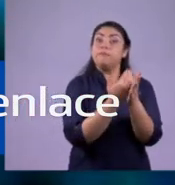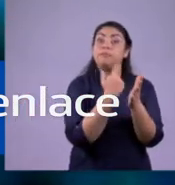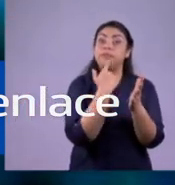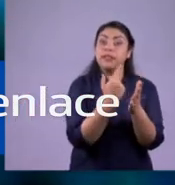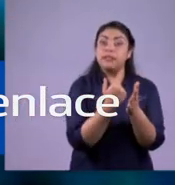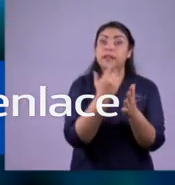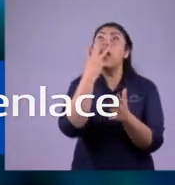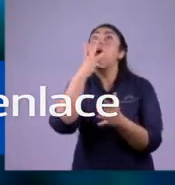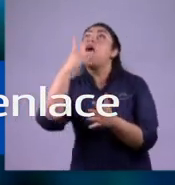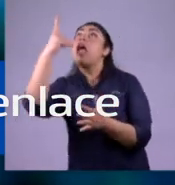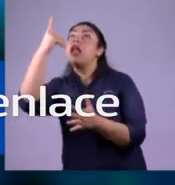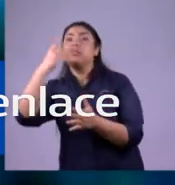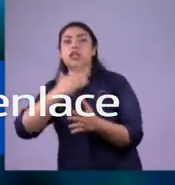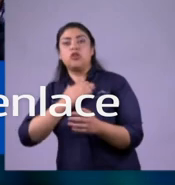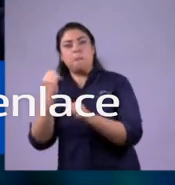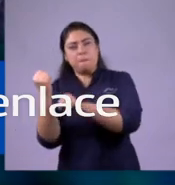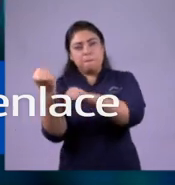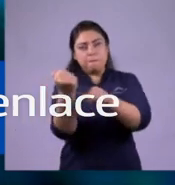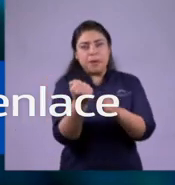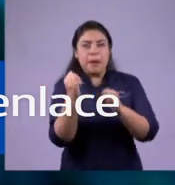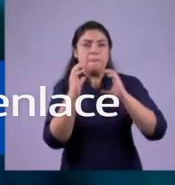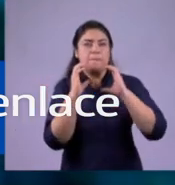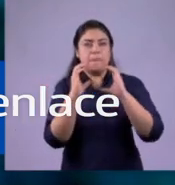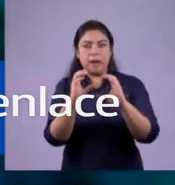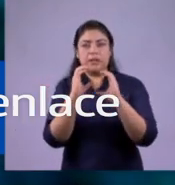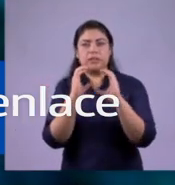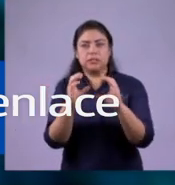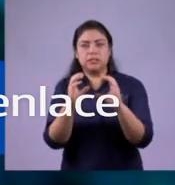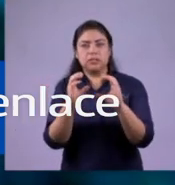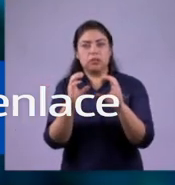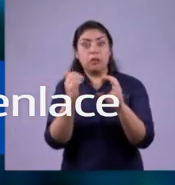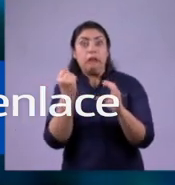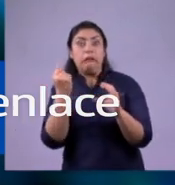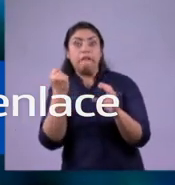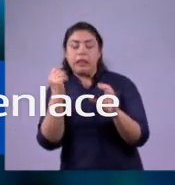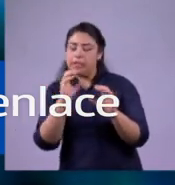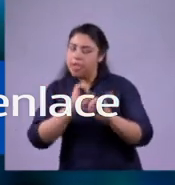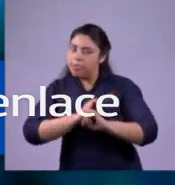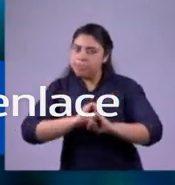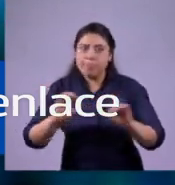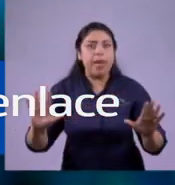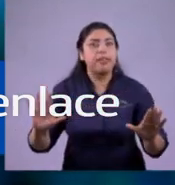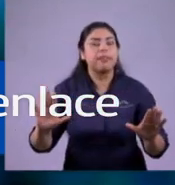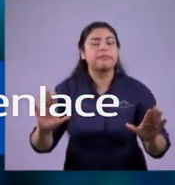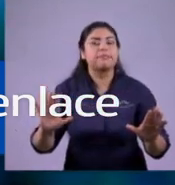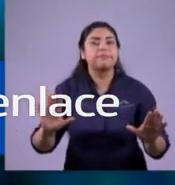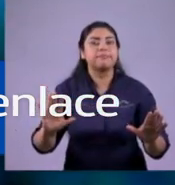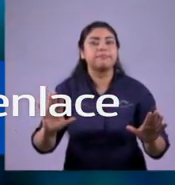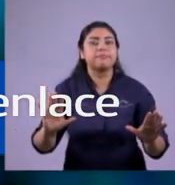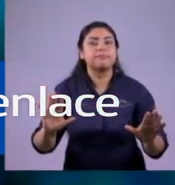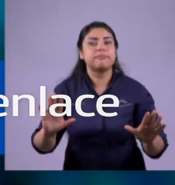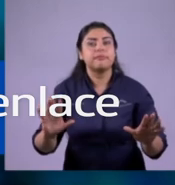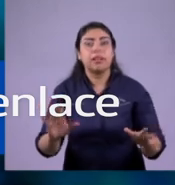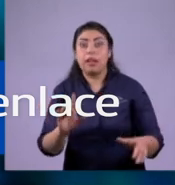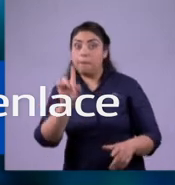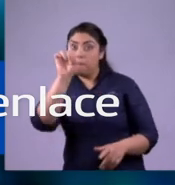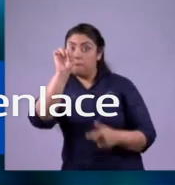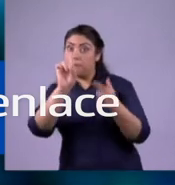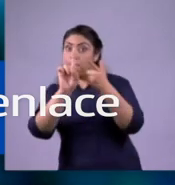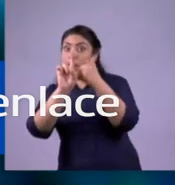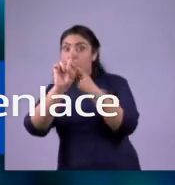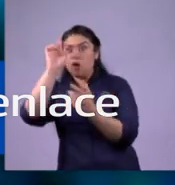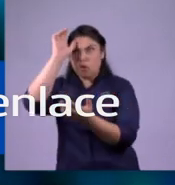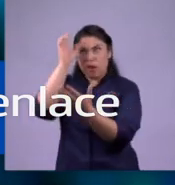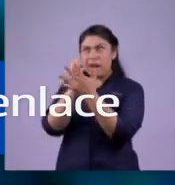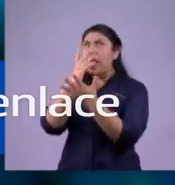a ver todos eso es nada me faltará el que cree que dios es su pastor cree